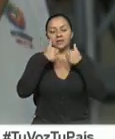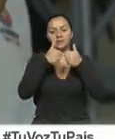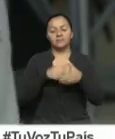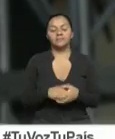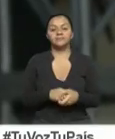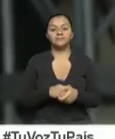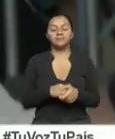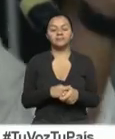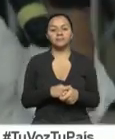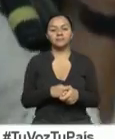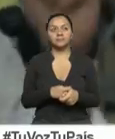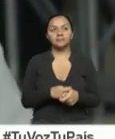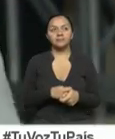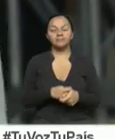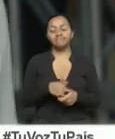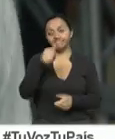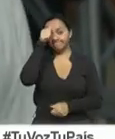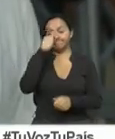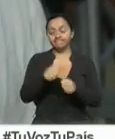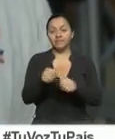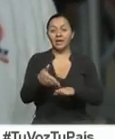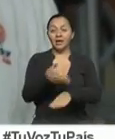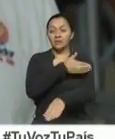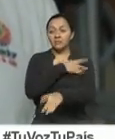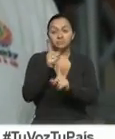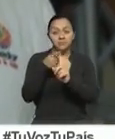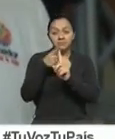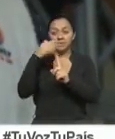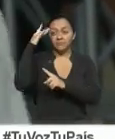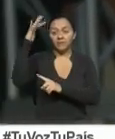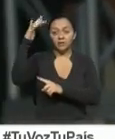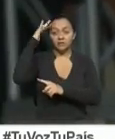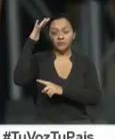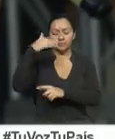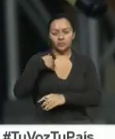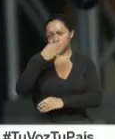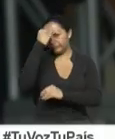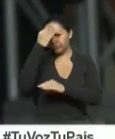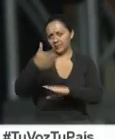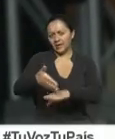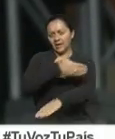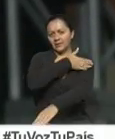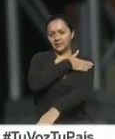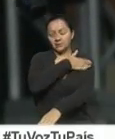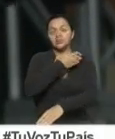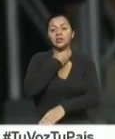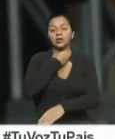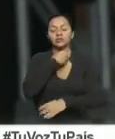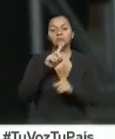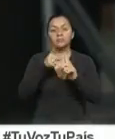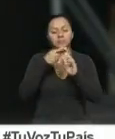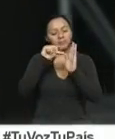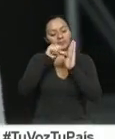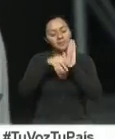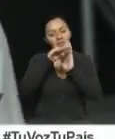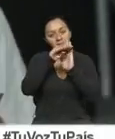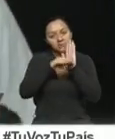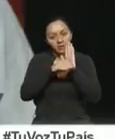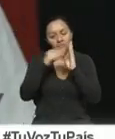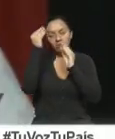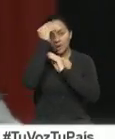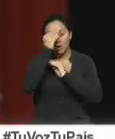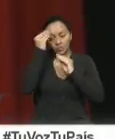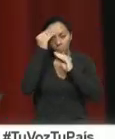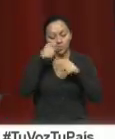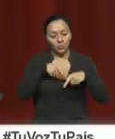recuerden, antes incluso que la ideología, se los escribí también en agosto, están los principios, los valores,